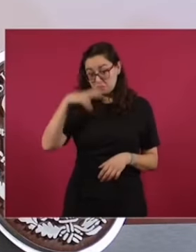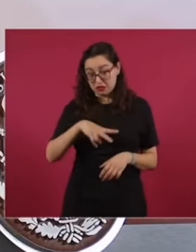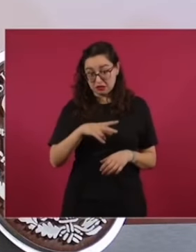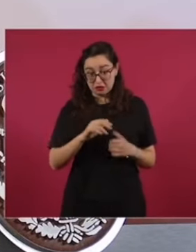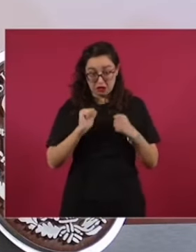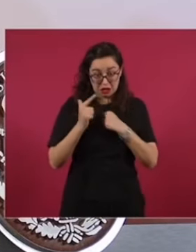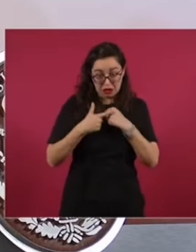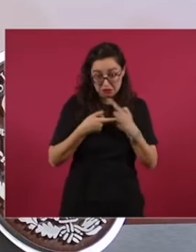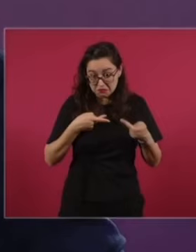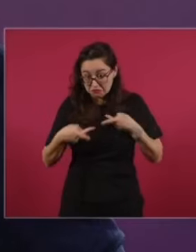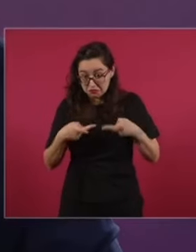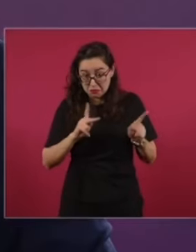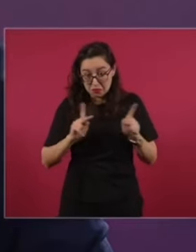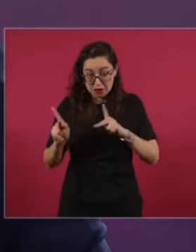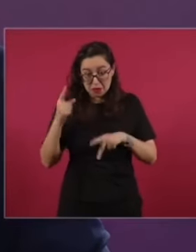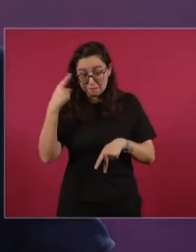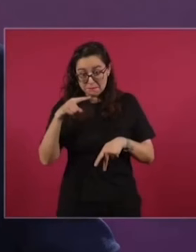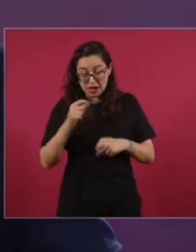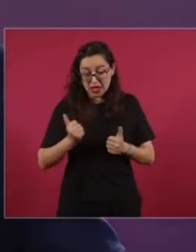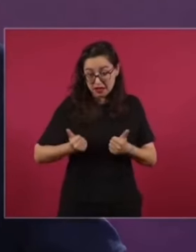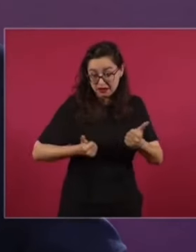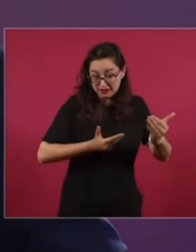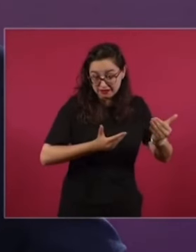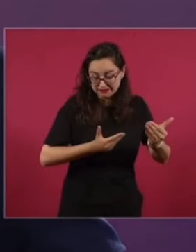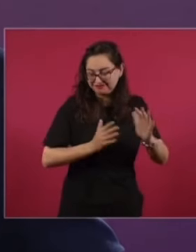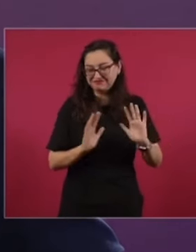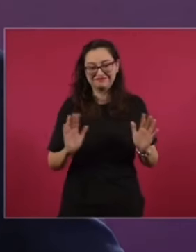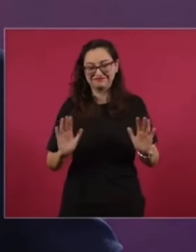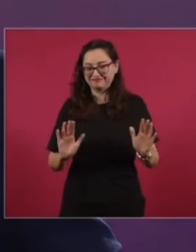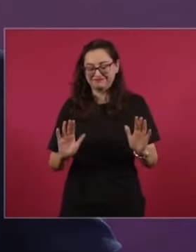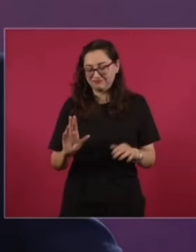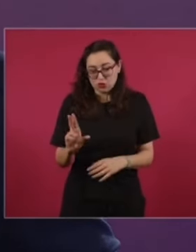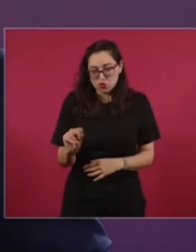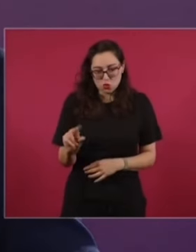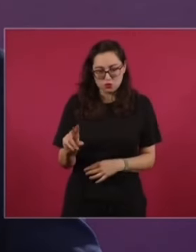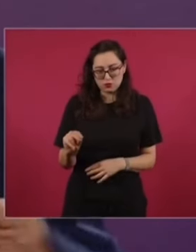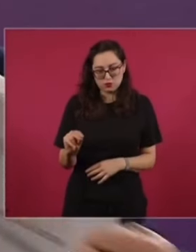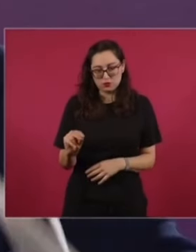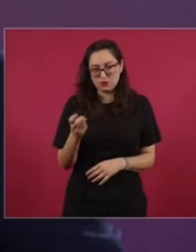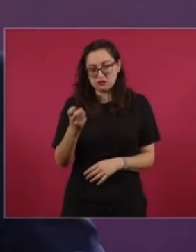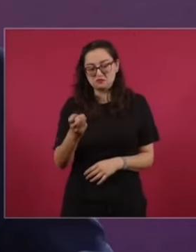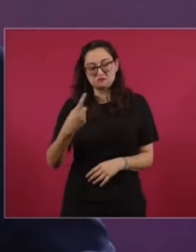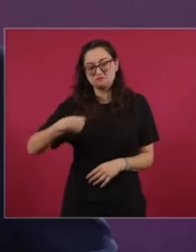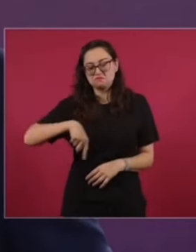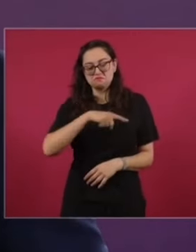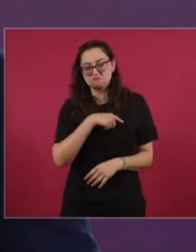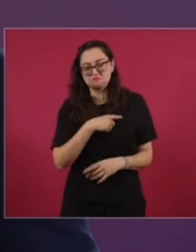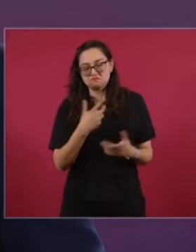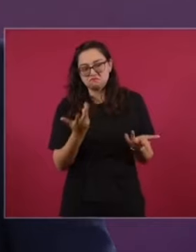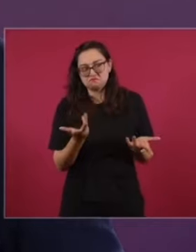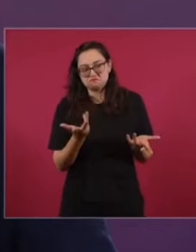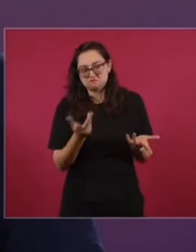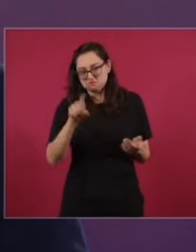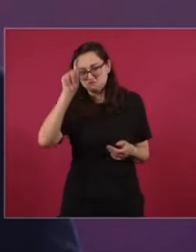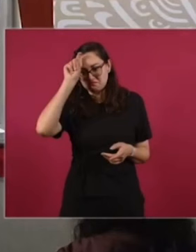esta detención o entrega. Esto no es así. Y pues vamos a seguir